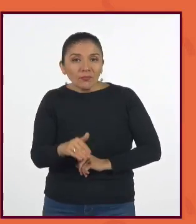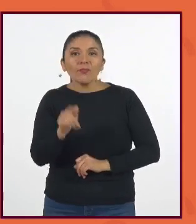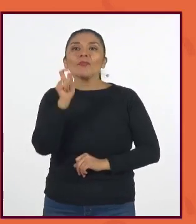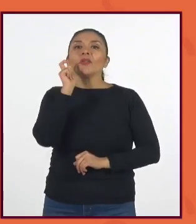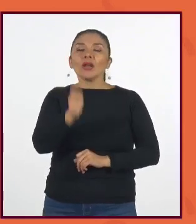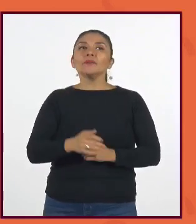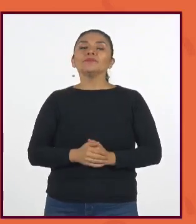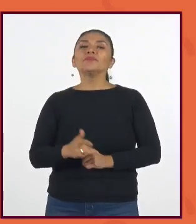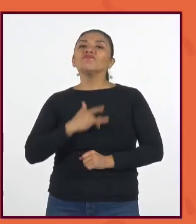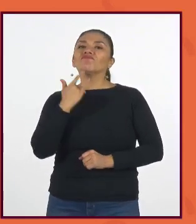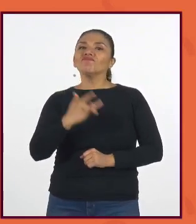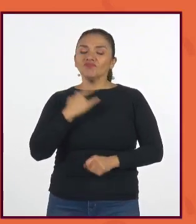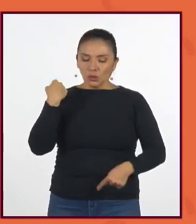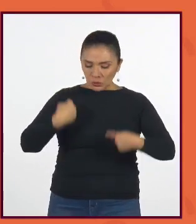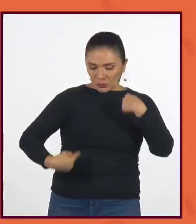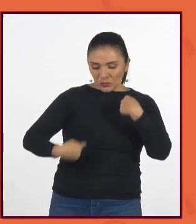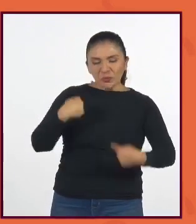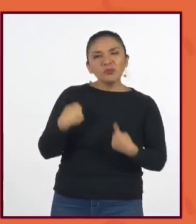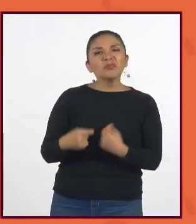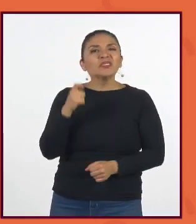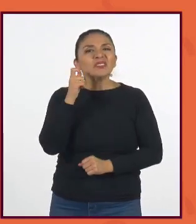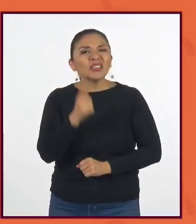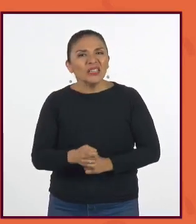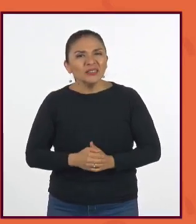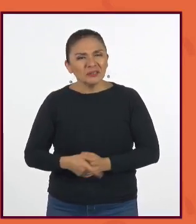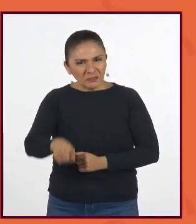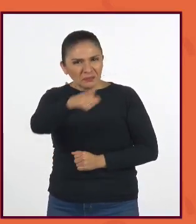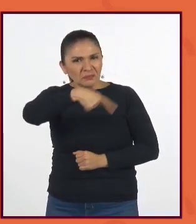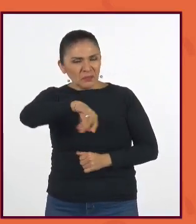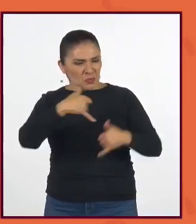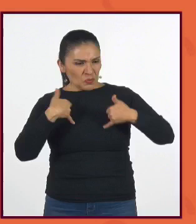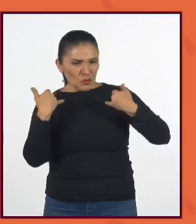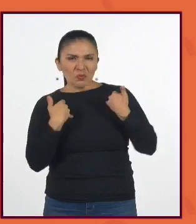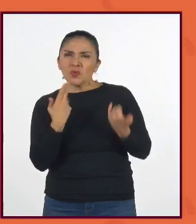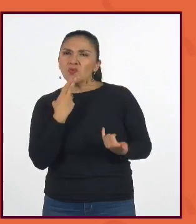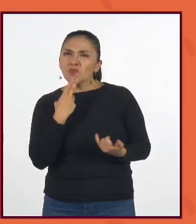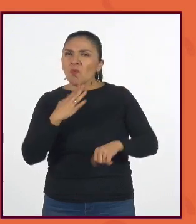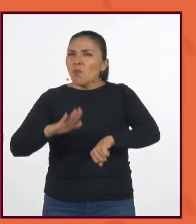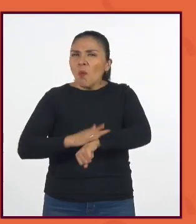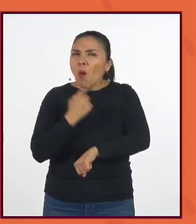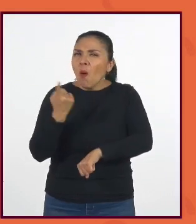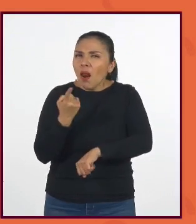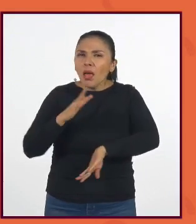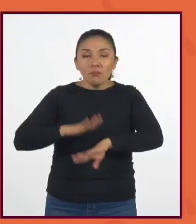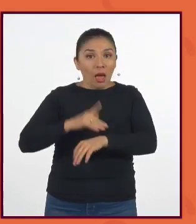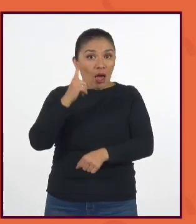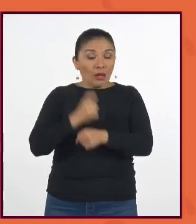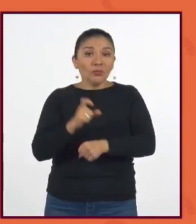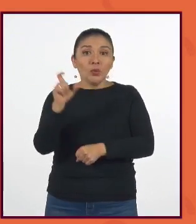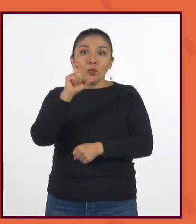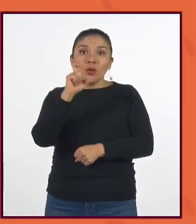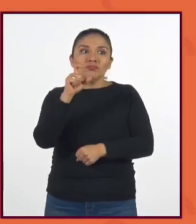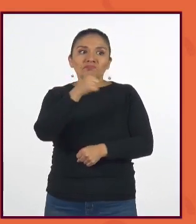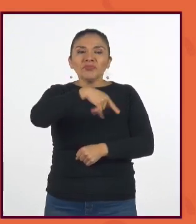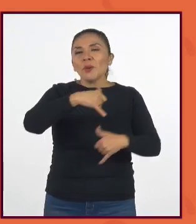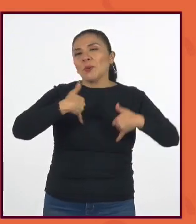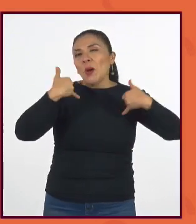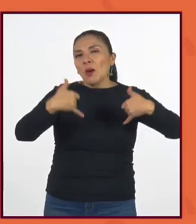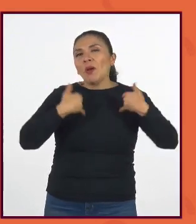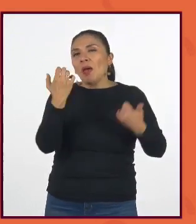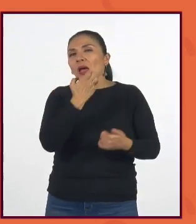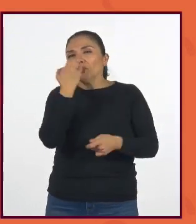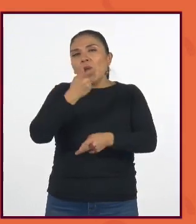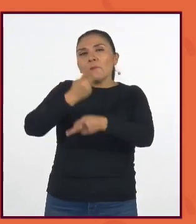los efectos que provocan, ¿no? Y por qué la utilizan los chicos, sobre todo en etapas escolares,